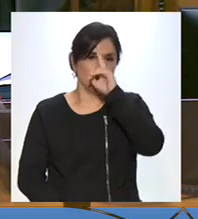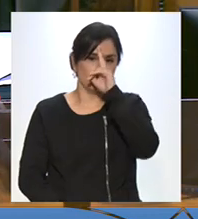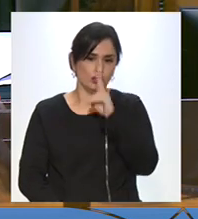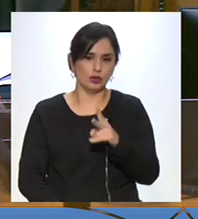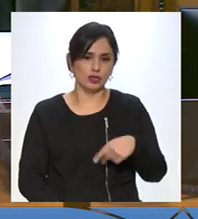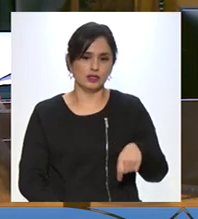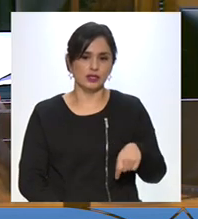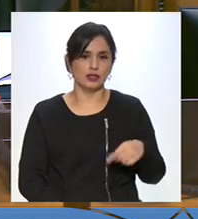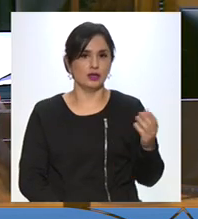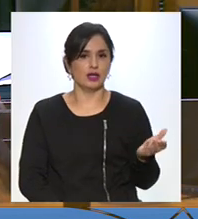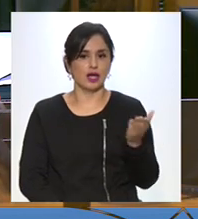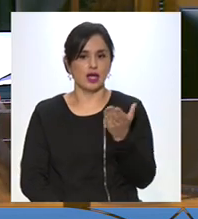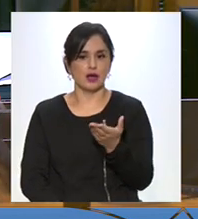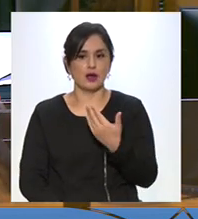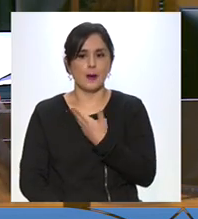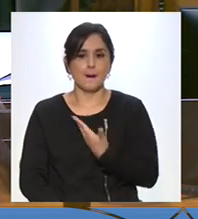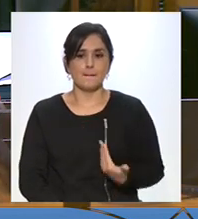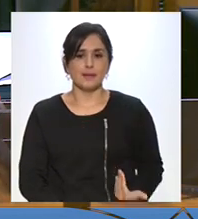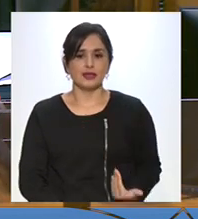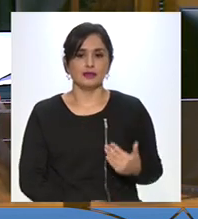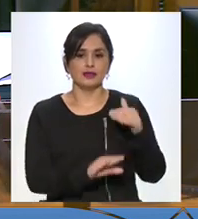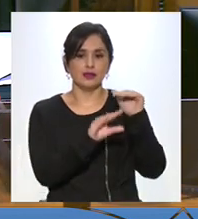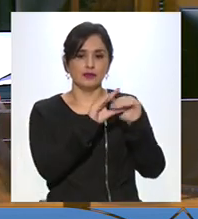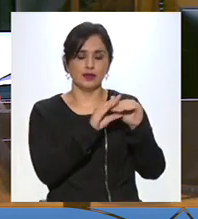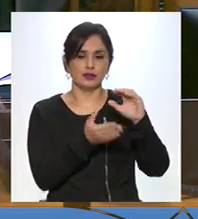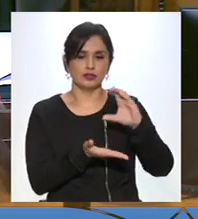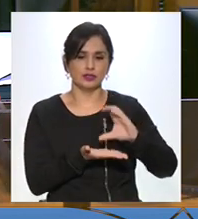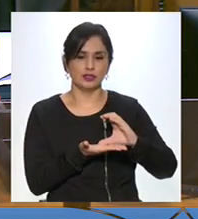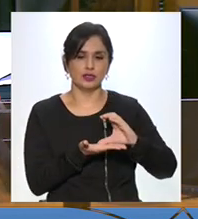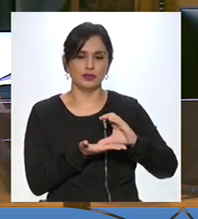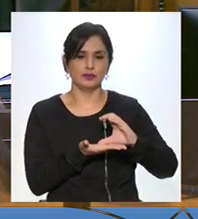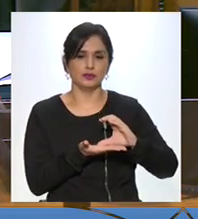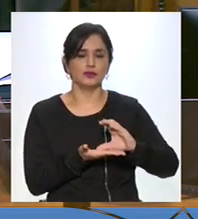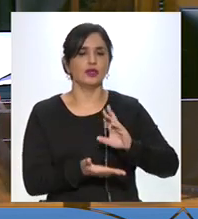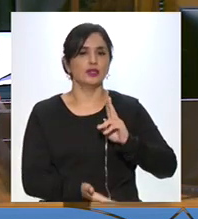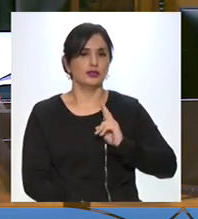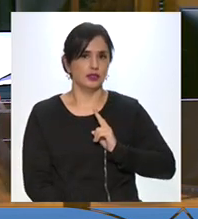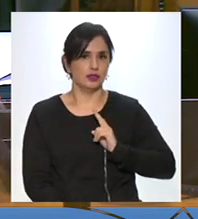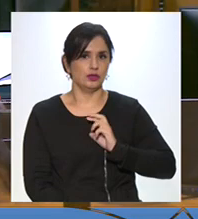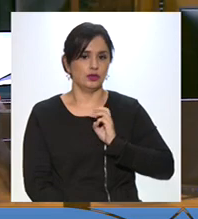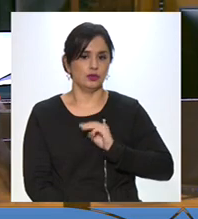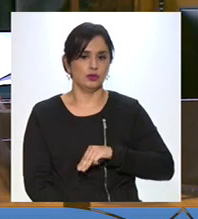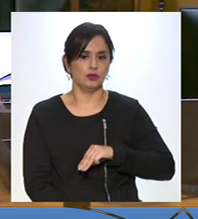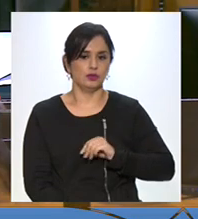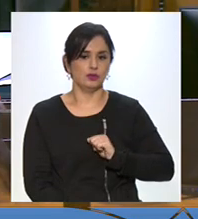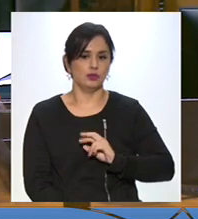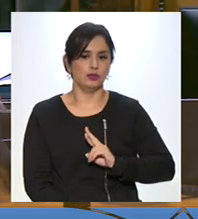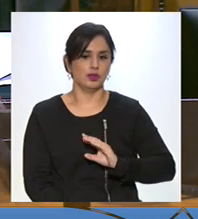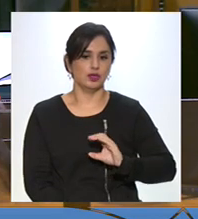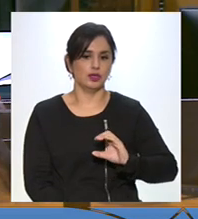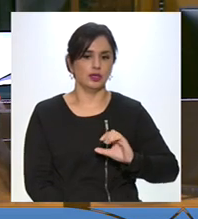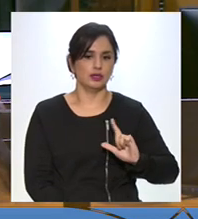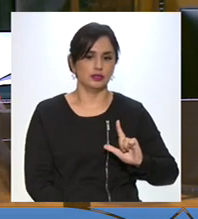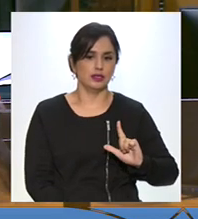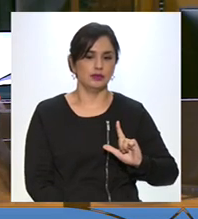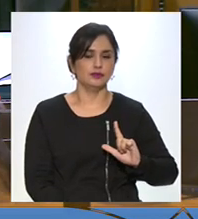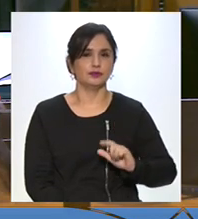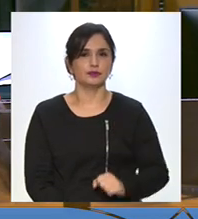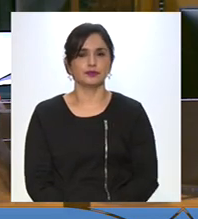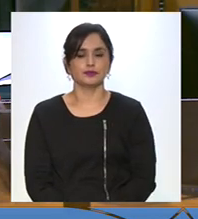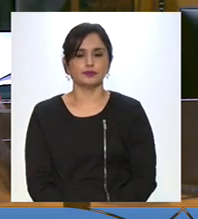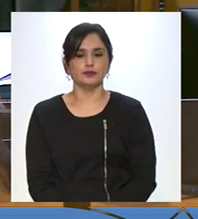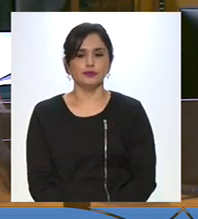le ofrezco la palabra entonces al presidente del Banco Central, don Mario Marcel, para que haga uso de la palabra y